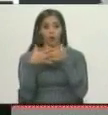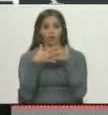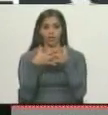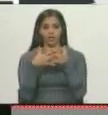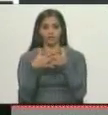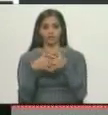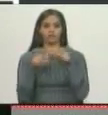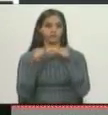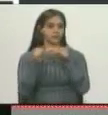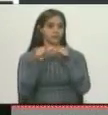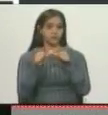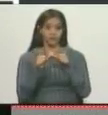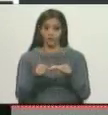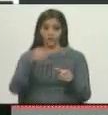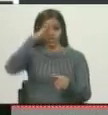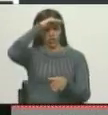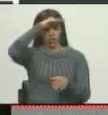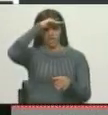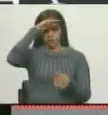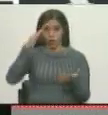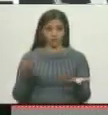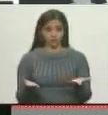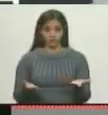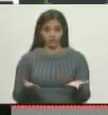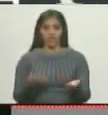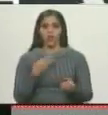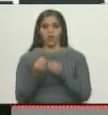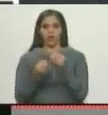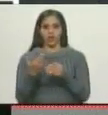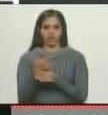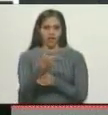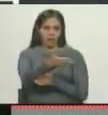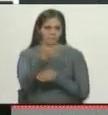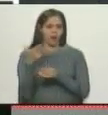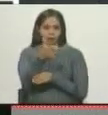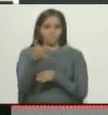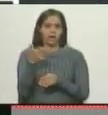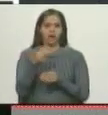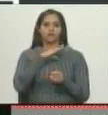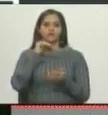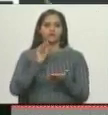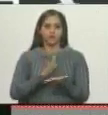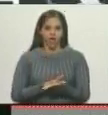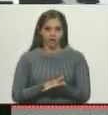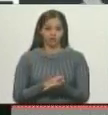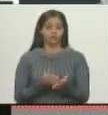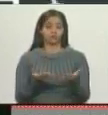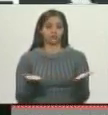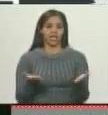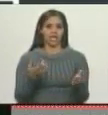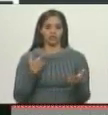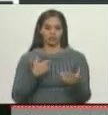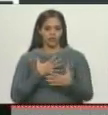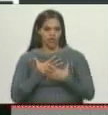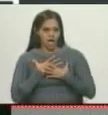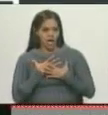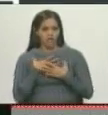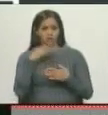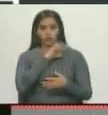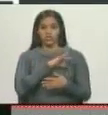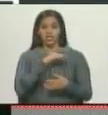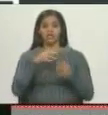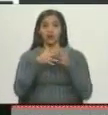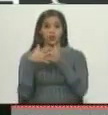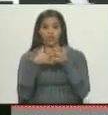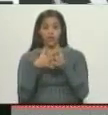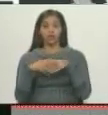seguidores de Donald Trump, los que accionaron estas armas y mataron. Eso conmovió a la sociedad estadounidense, Diosdado, y